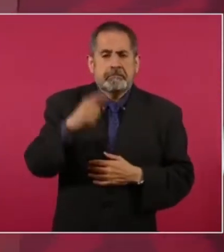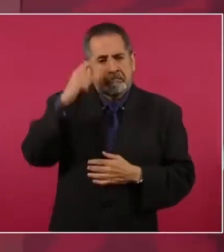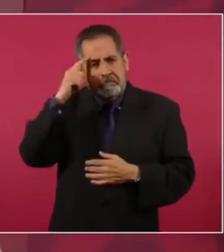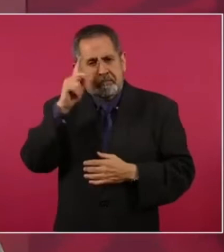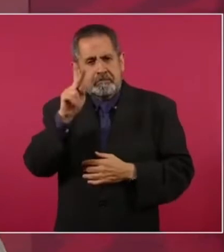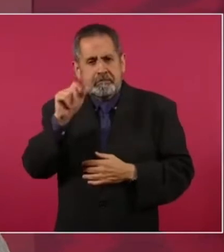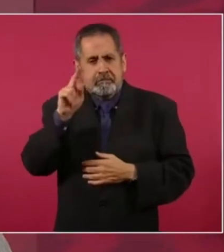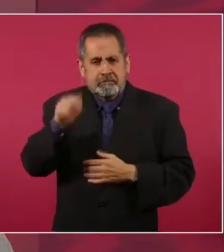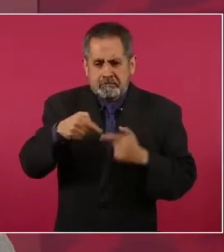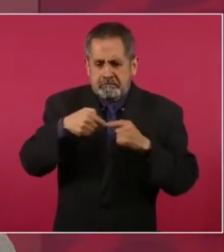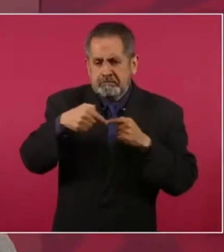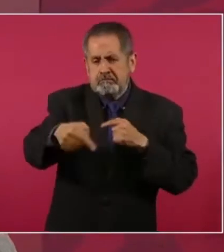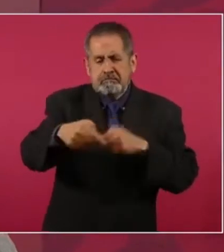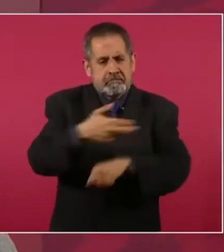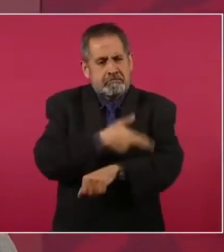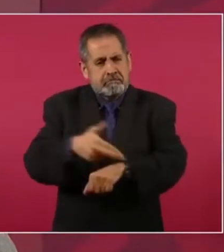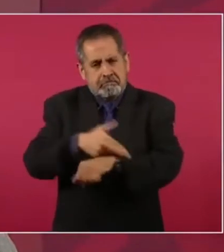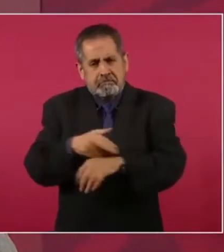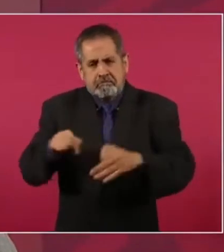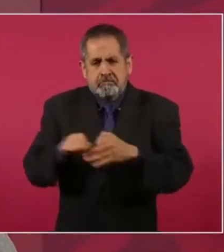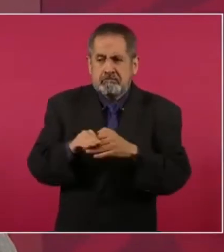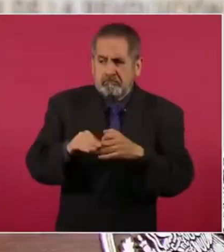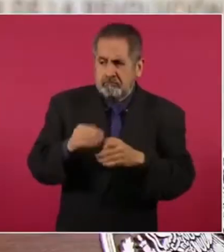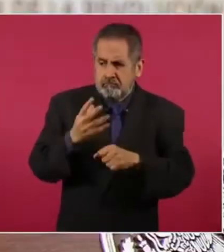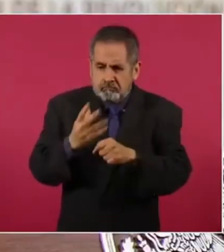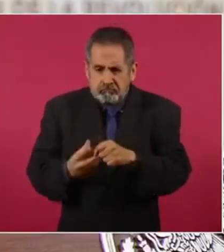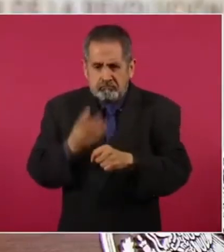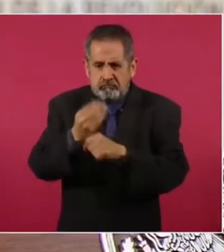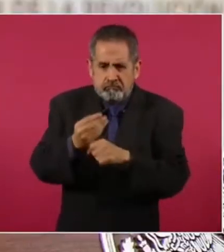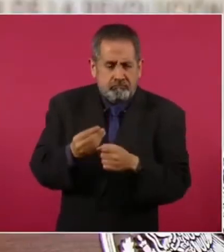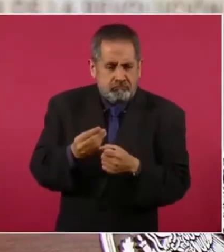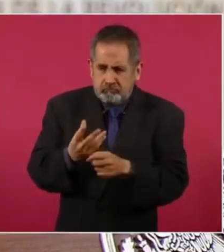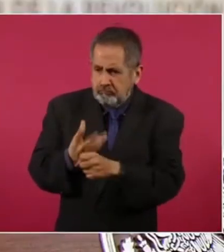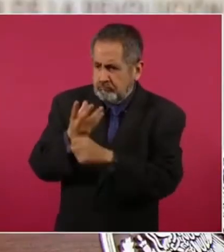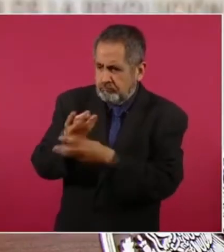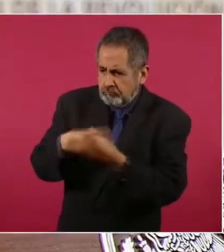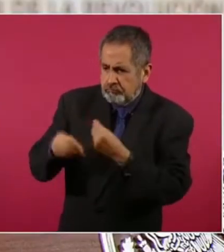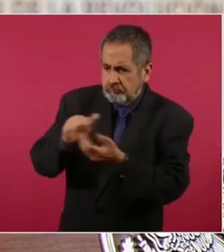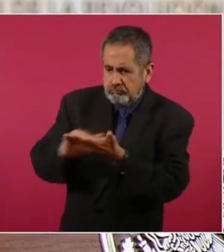de mediano y de largo plazo de remediación,